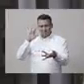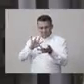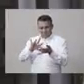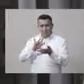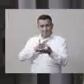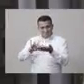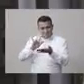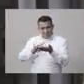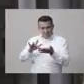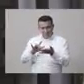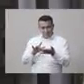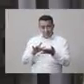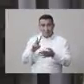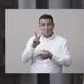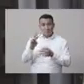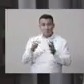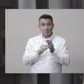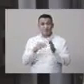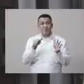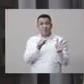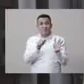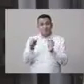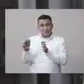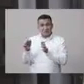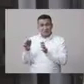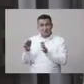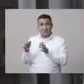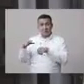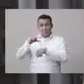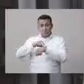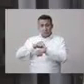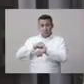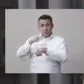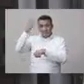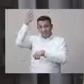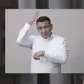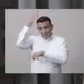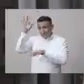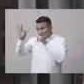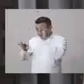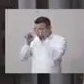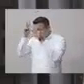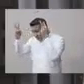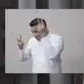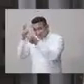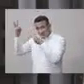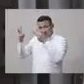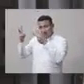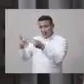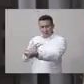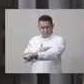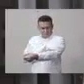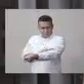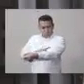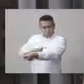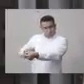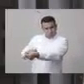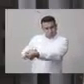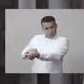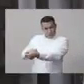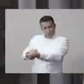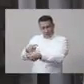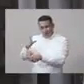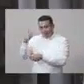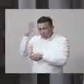mil 600 recibieron visita domiciliaria inmediata para efectar la toma de muestra, realizar una valoración o